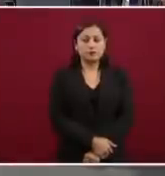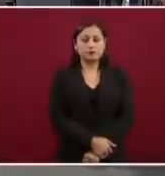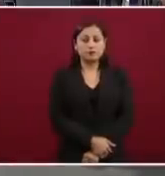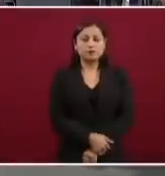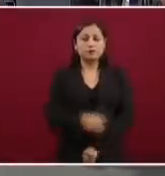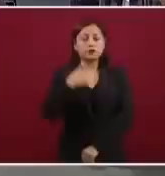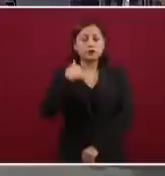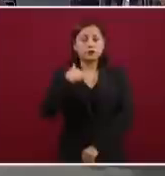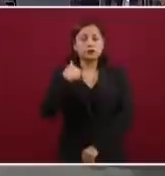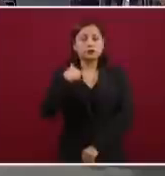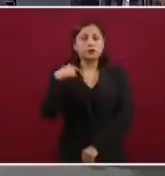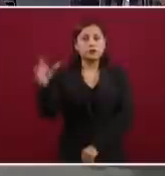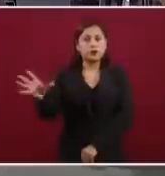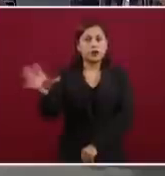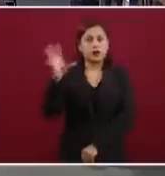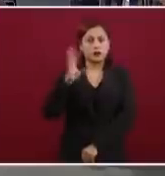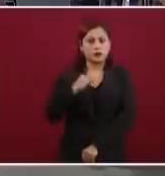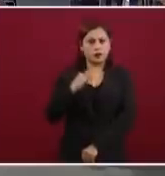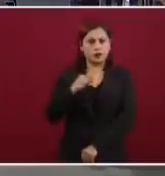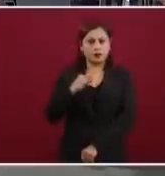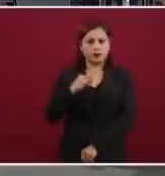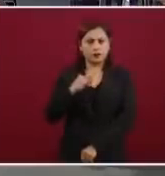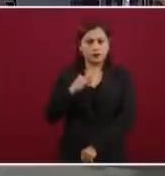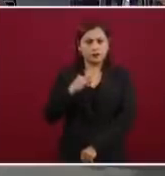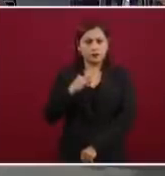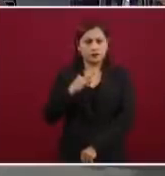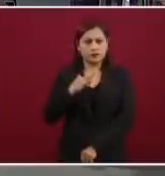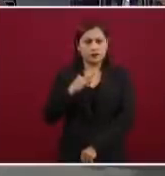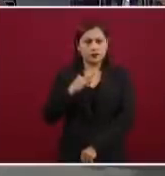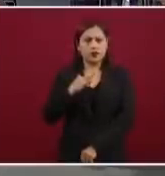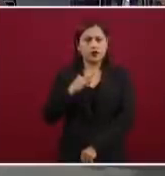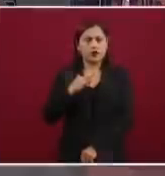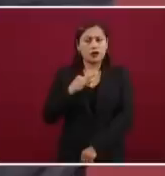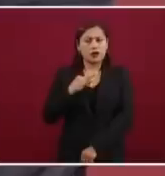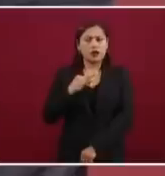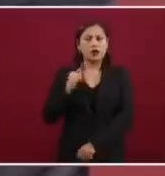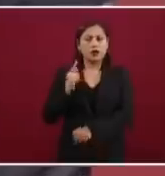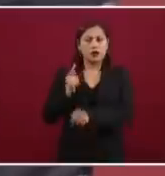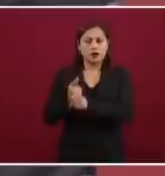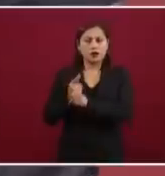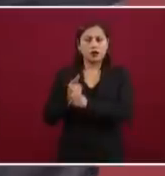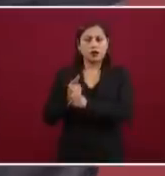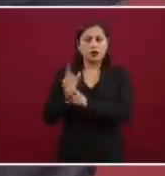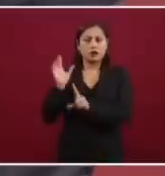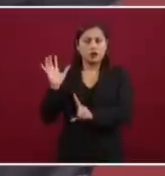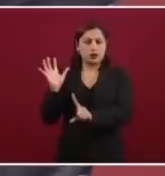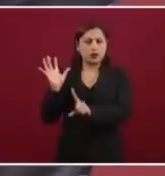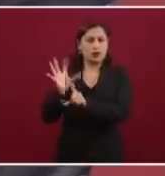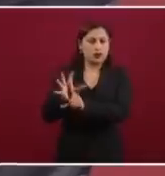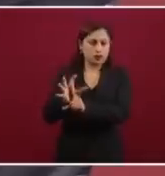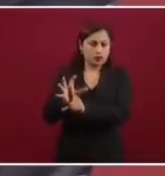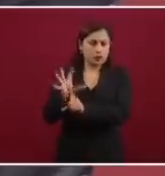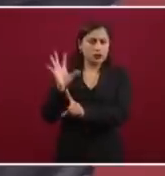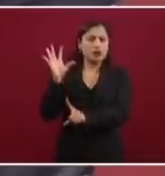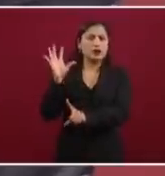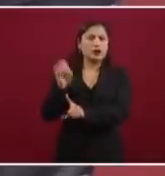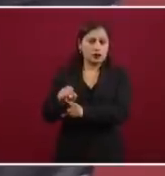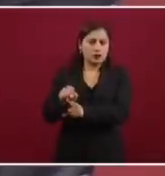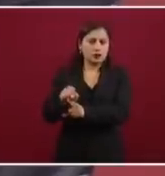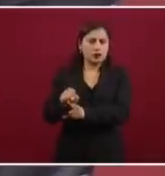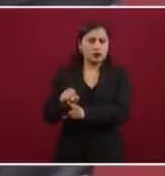supe es de que había este operativo ya cuando estaba en marcha.